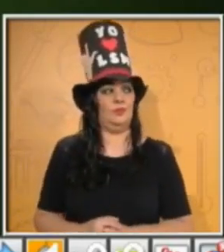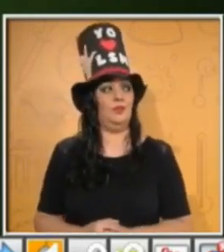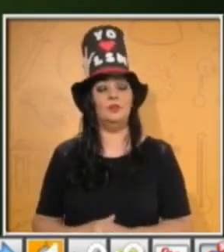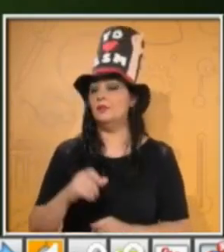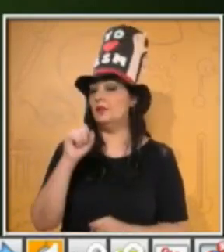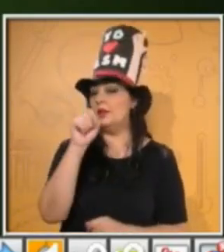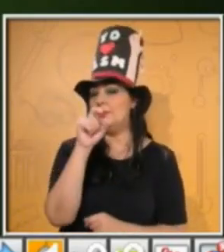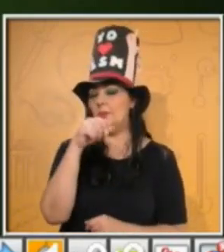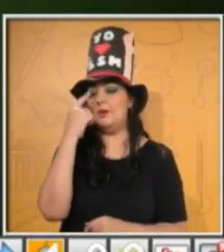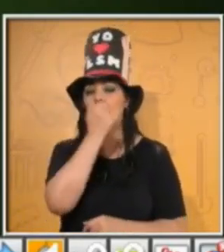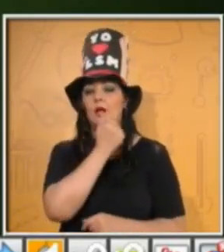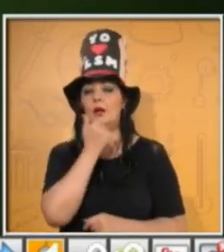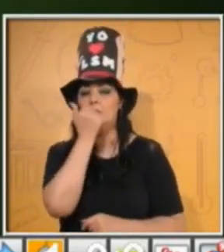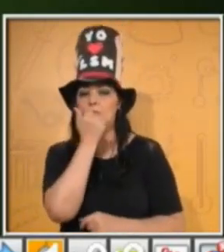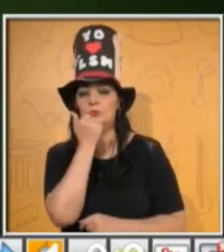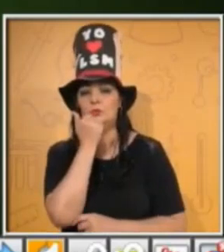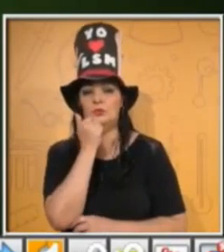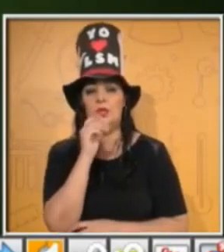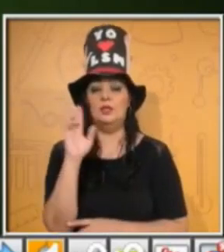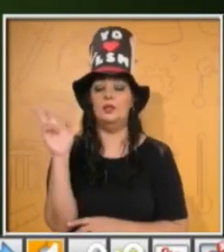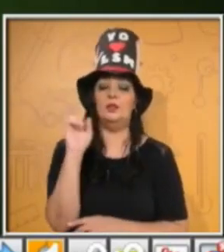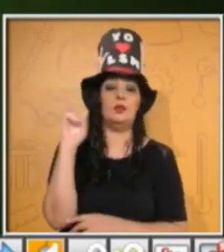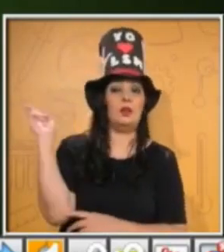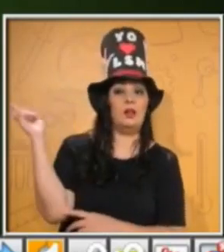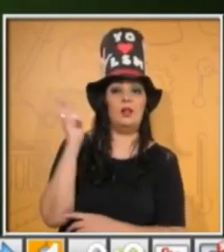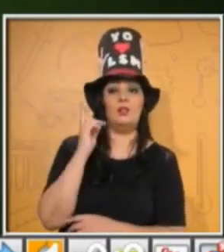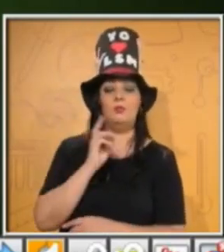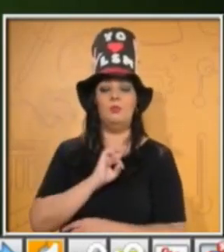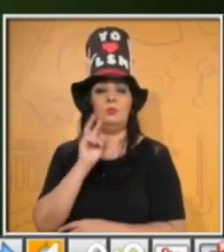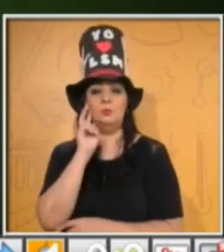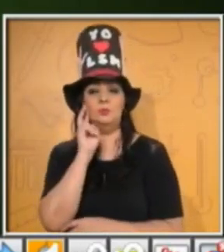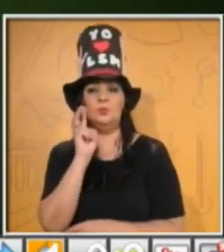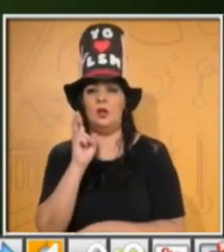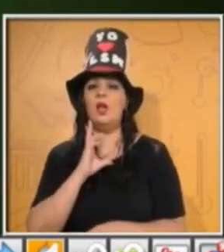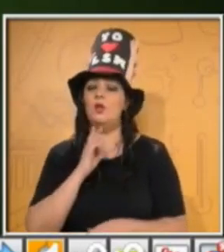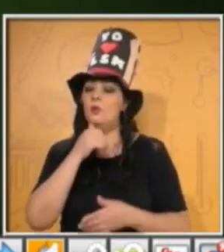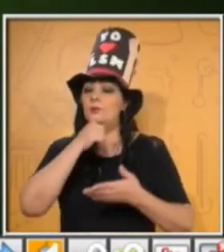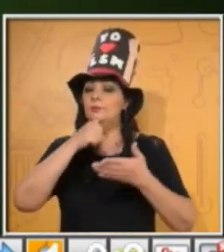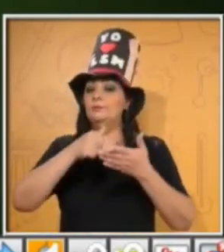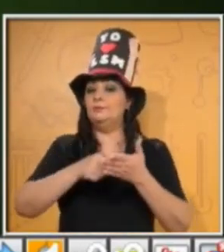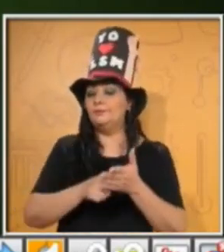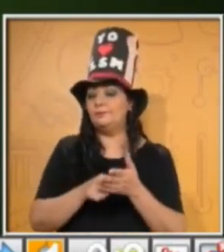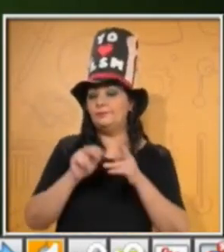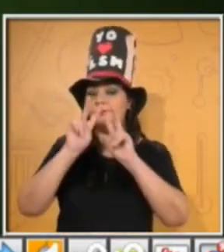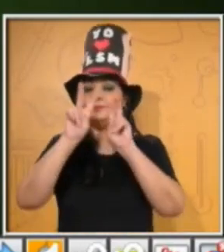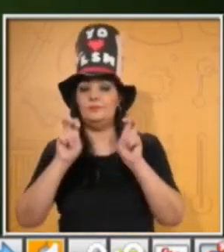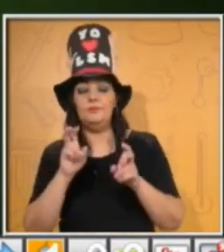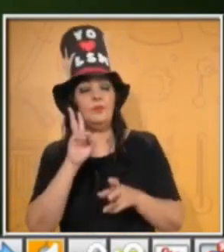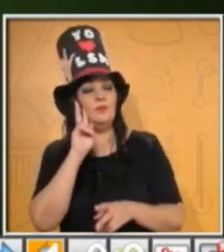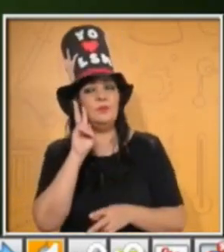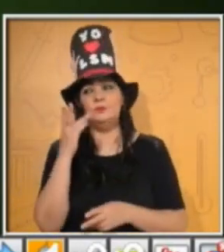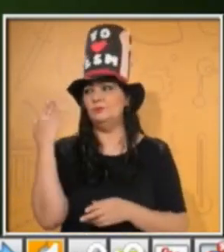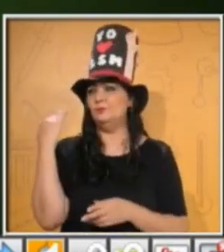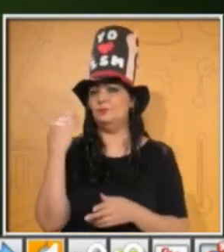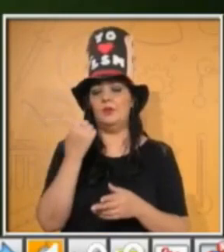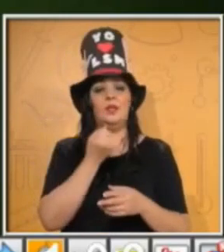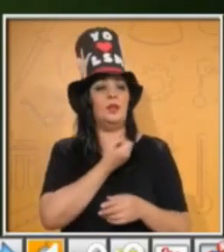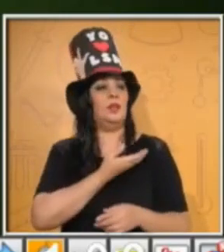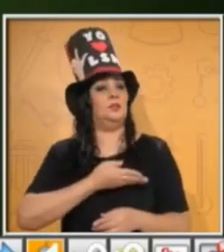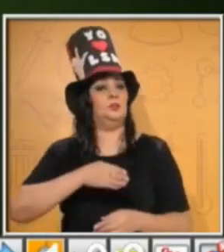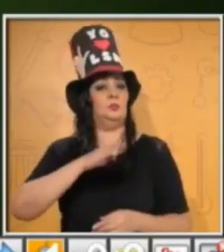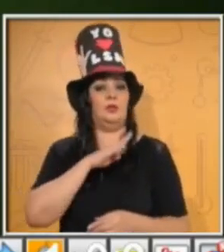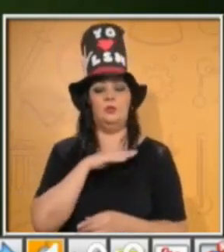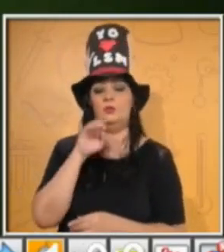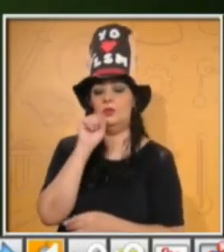igual manera, para los alumnos que nos escuchan en radio, vemos una carta que fue uno de los temas que vimos en español, con los deícticos que